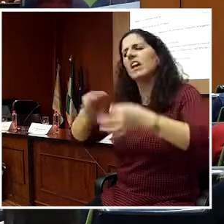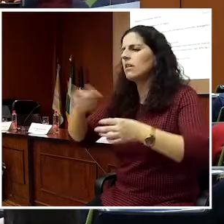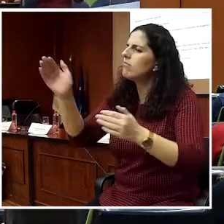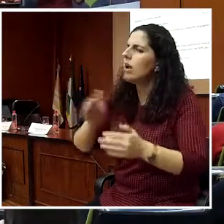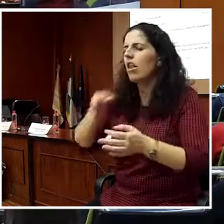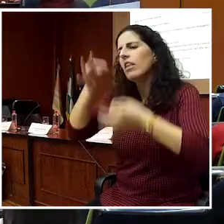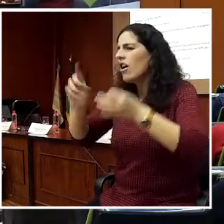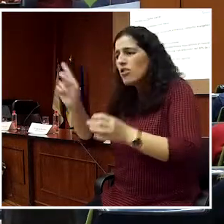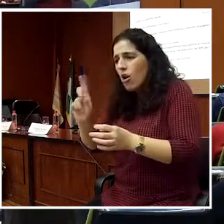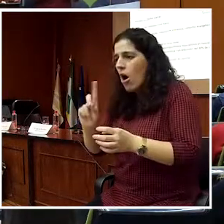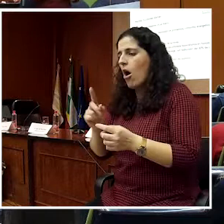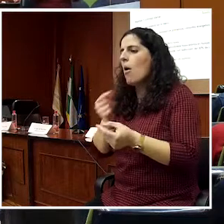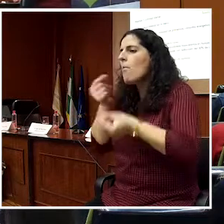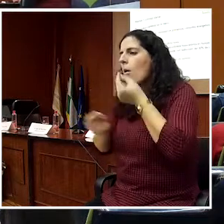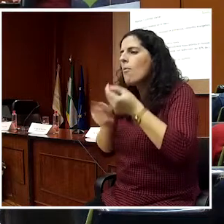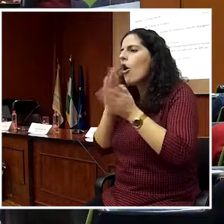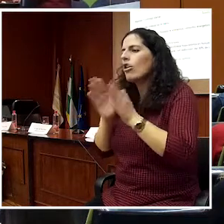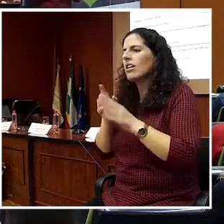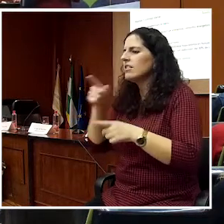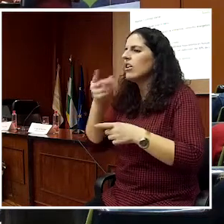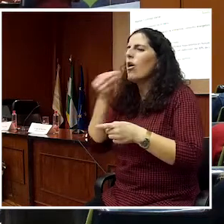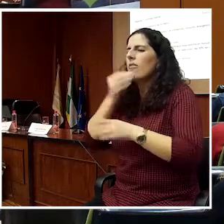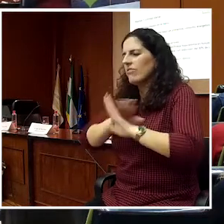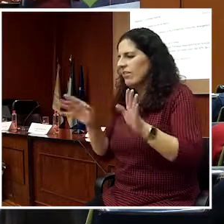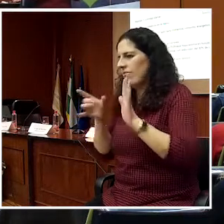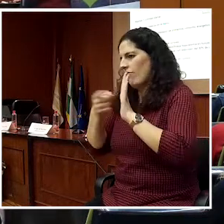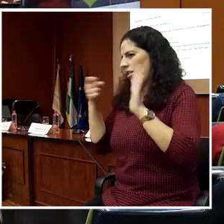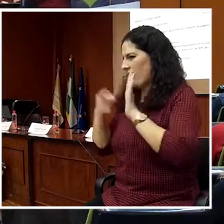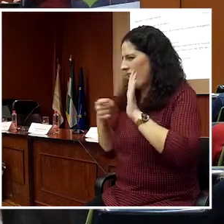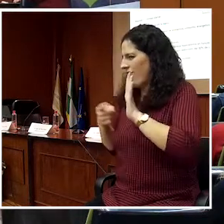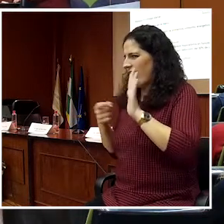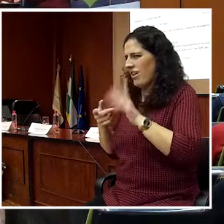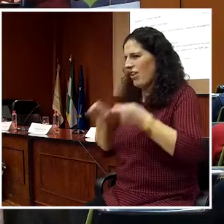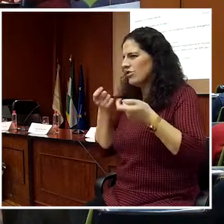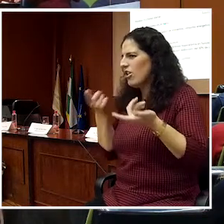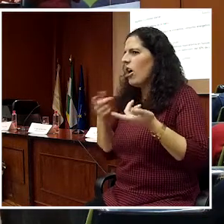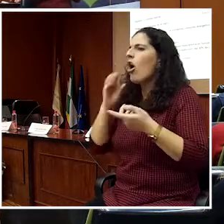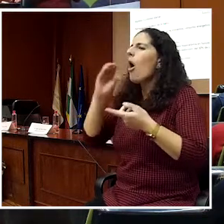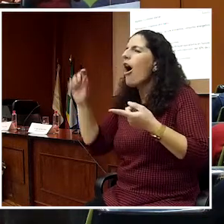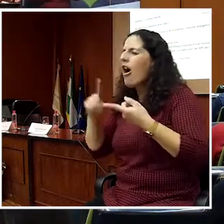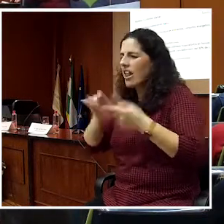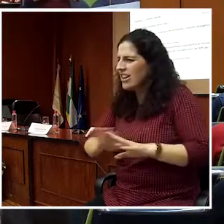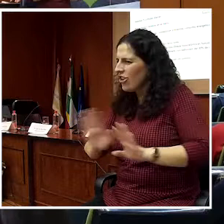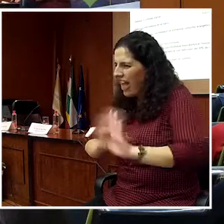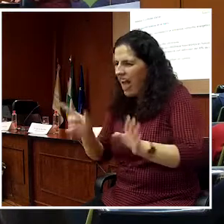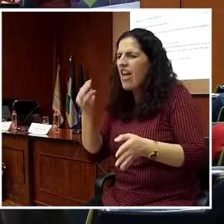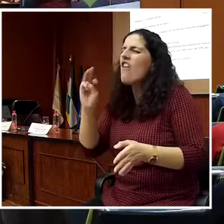muchas veces corrigiendo simplemente malos hábitos, como por ejemplo evitar las bebidas azucaradas, conseguimos que los